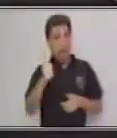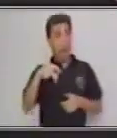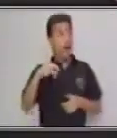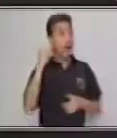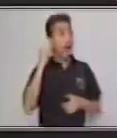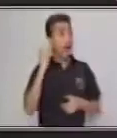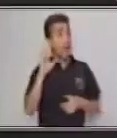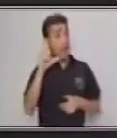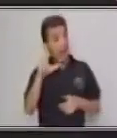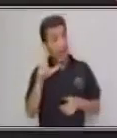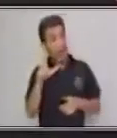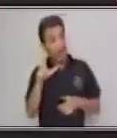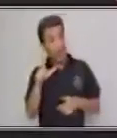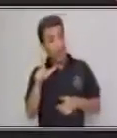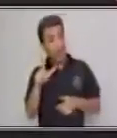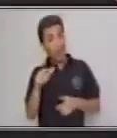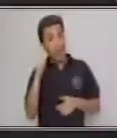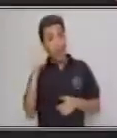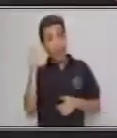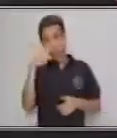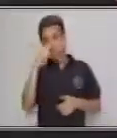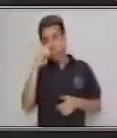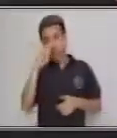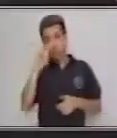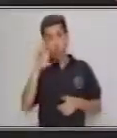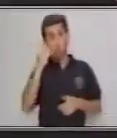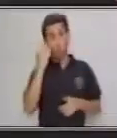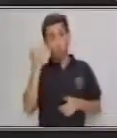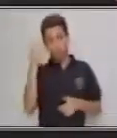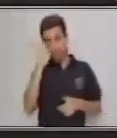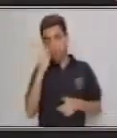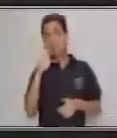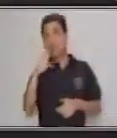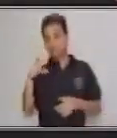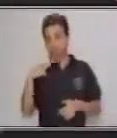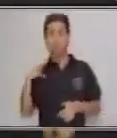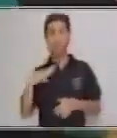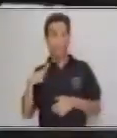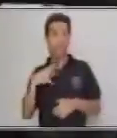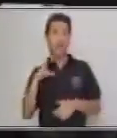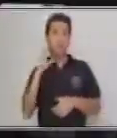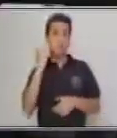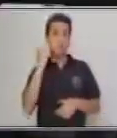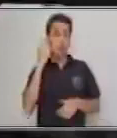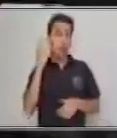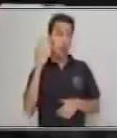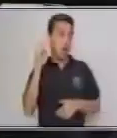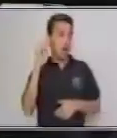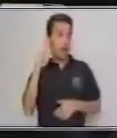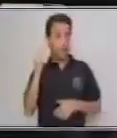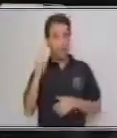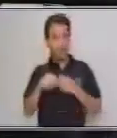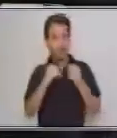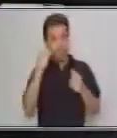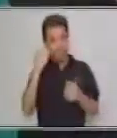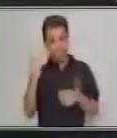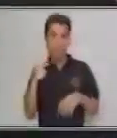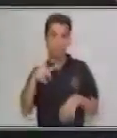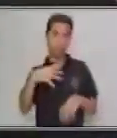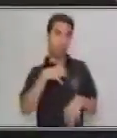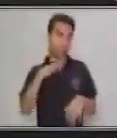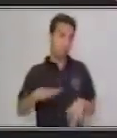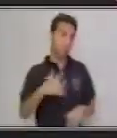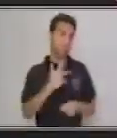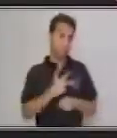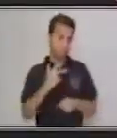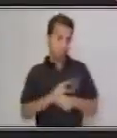él? Dato curioso, ¿verdad que sí? Muy bien. Pero aparte de contar la vida de otras personas,